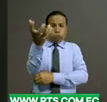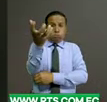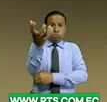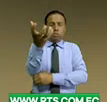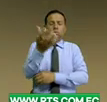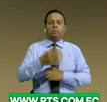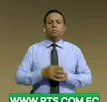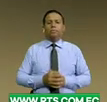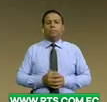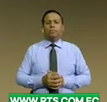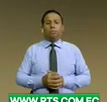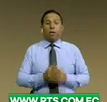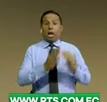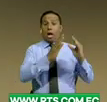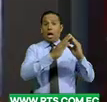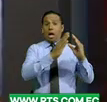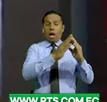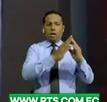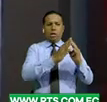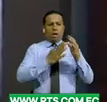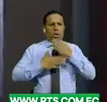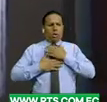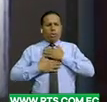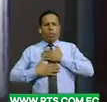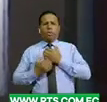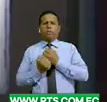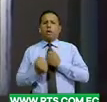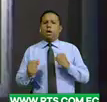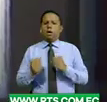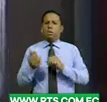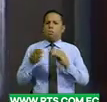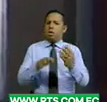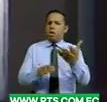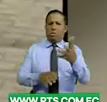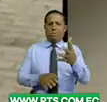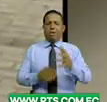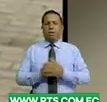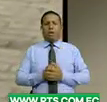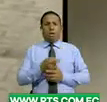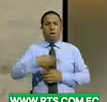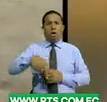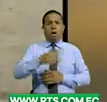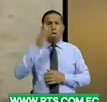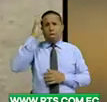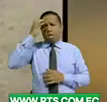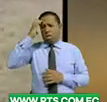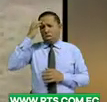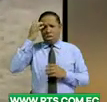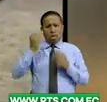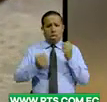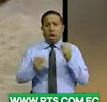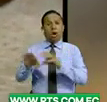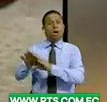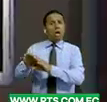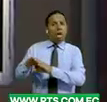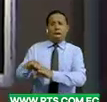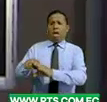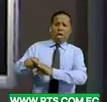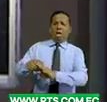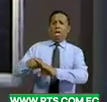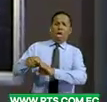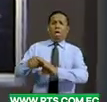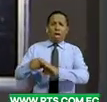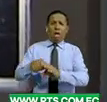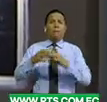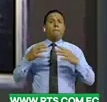ilesos. Fue fuerte porque incluso ella se asustó, el mismo nervio no podía abrir la puerta para salir rápido. Gracias a Dios están ilesas, no les pasó nada,